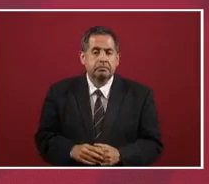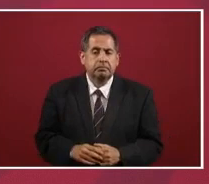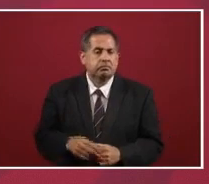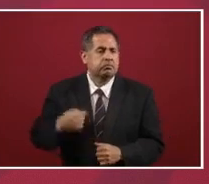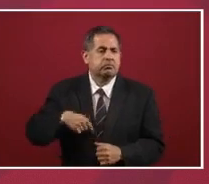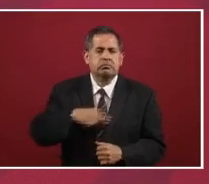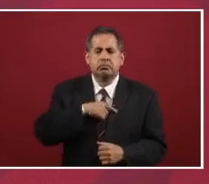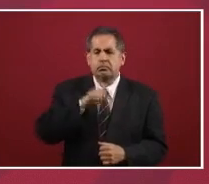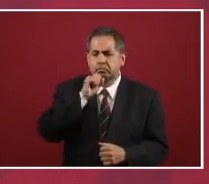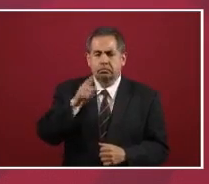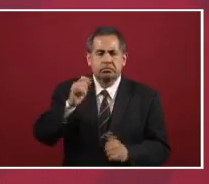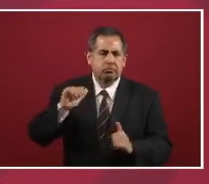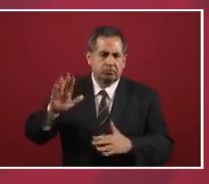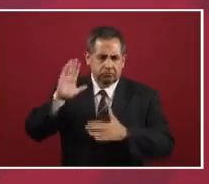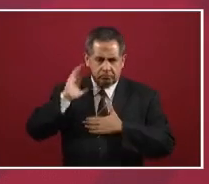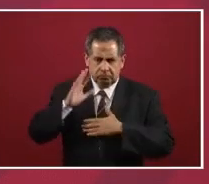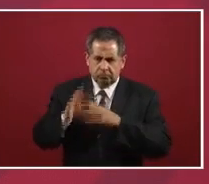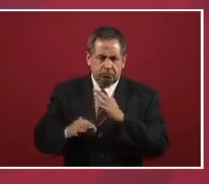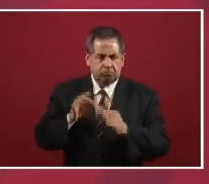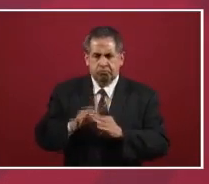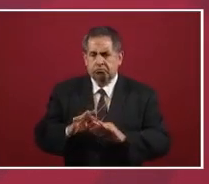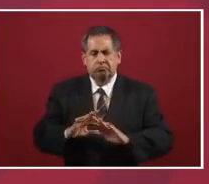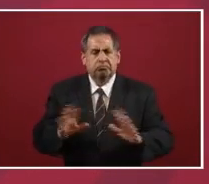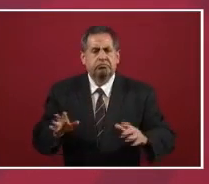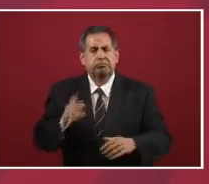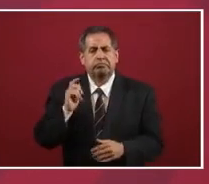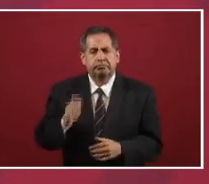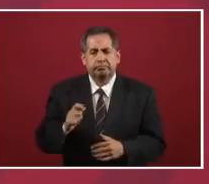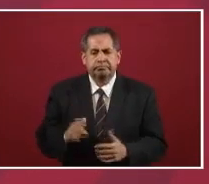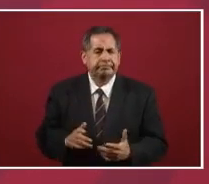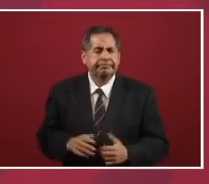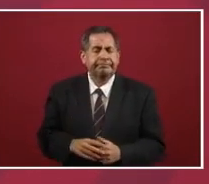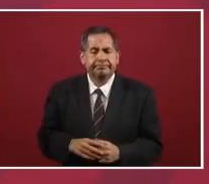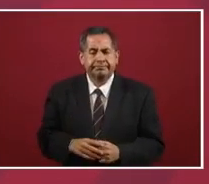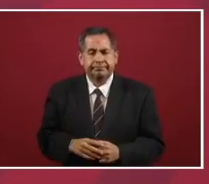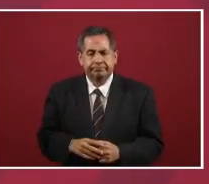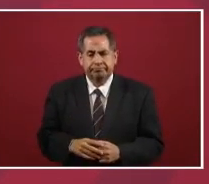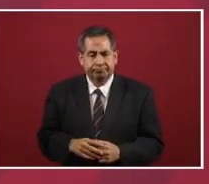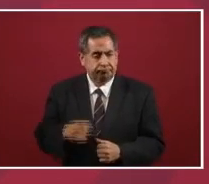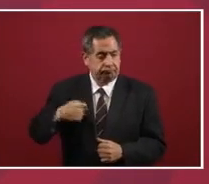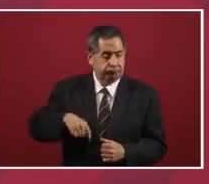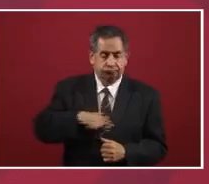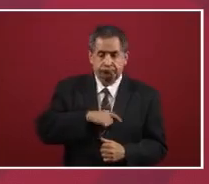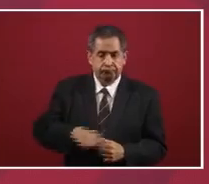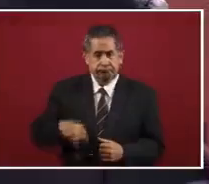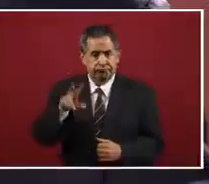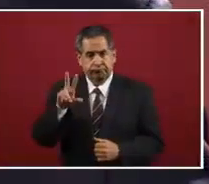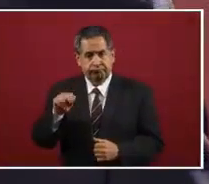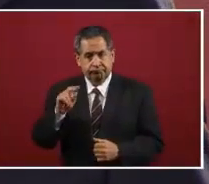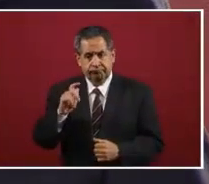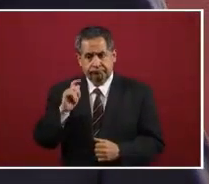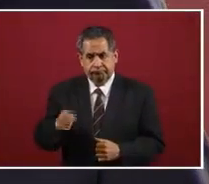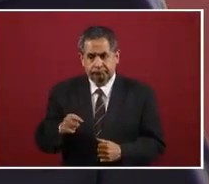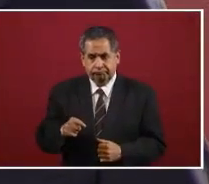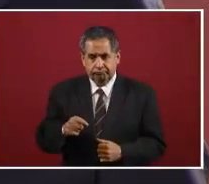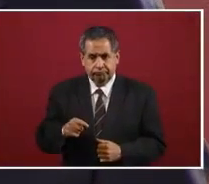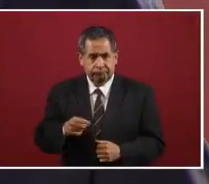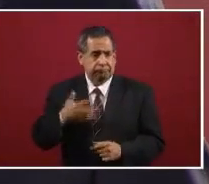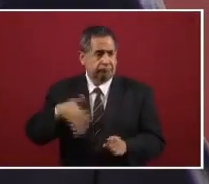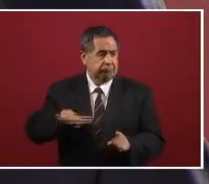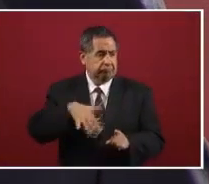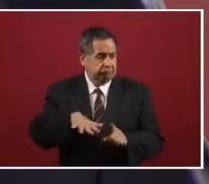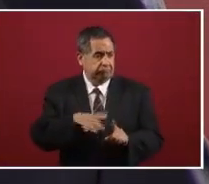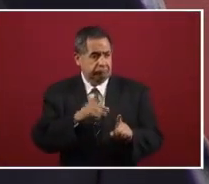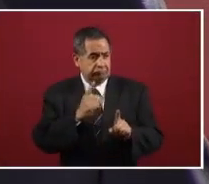Nosotros hicimos un compromiso de que no íbamos a desatar la persecución,